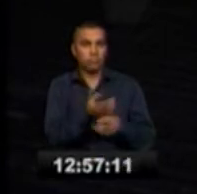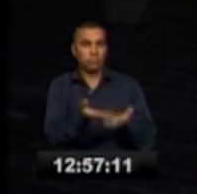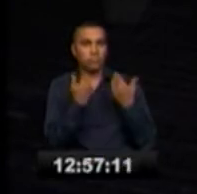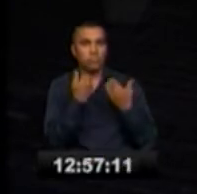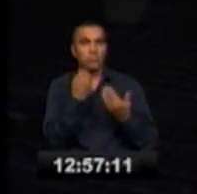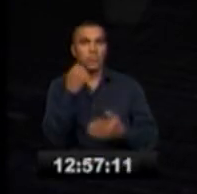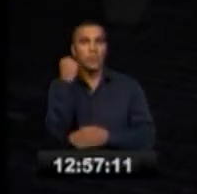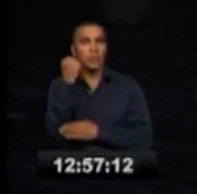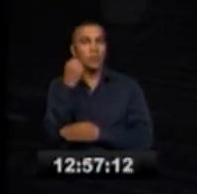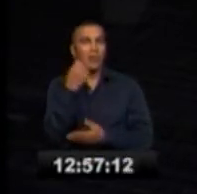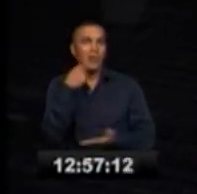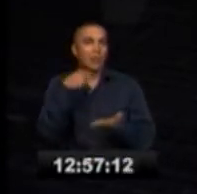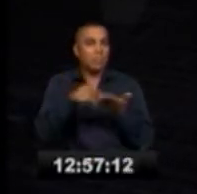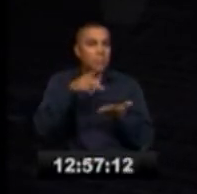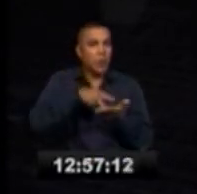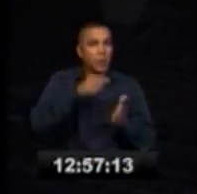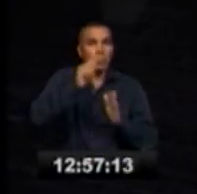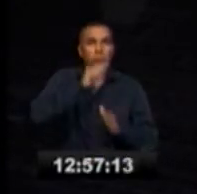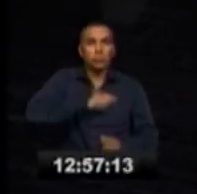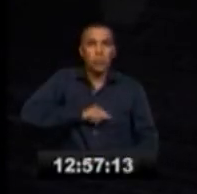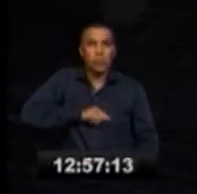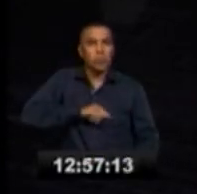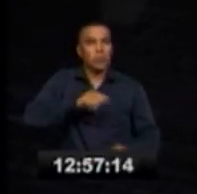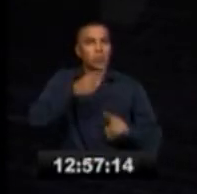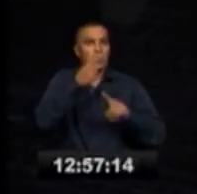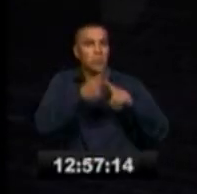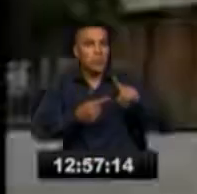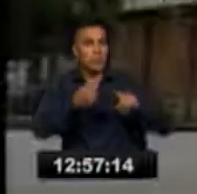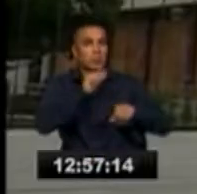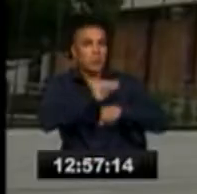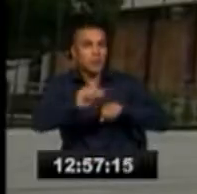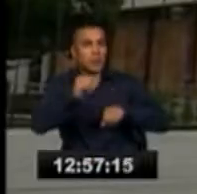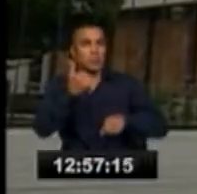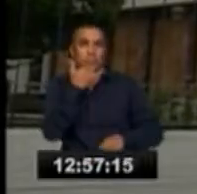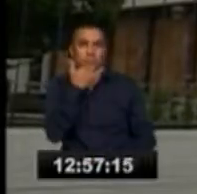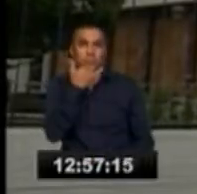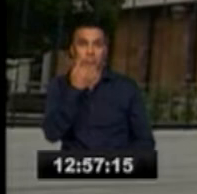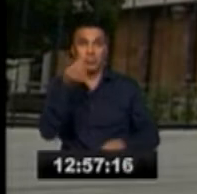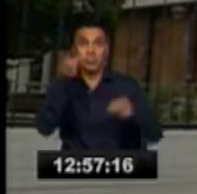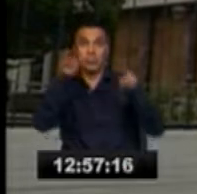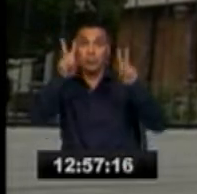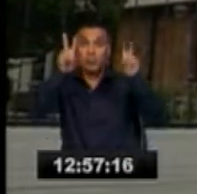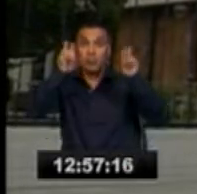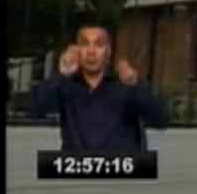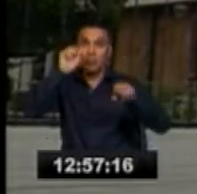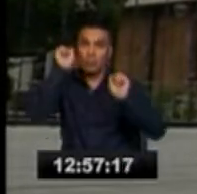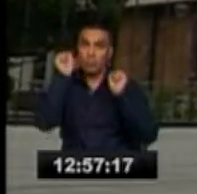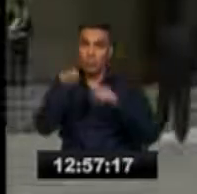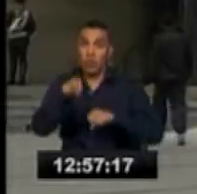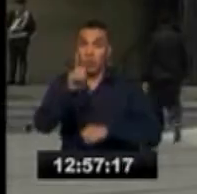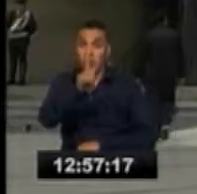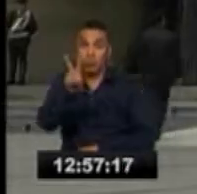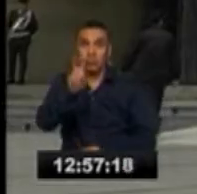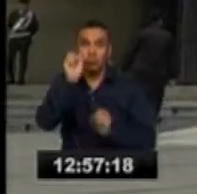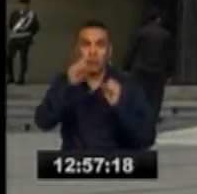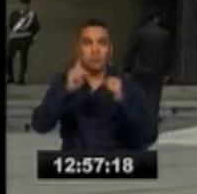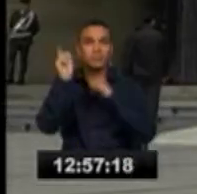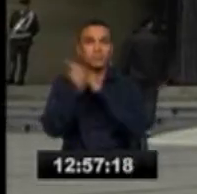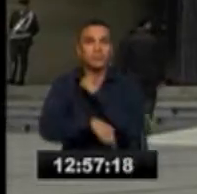entrega de derechos, cuotas, contribuciones o gratificaciones no debidas. En ambos casos serán sancionados con penas privativas de libertad